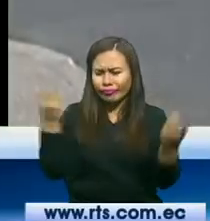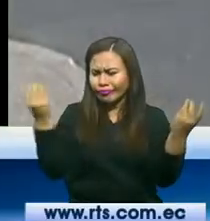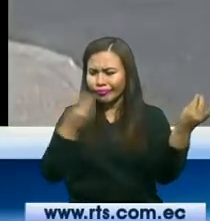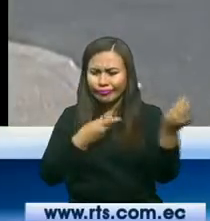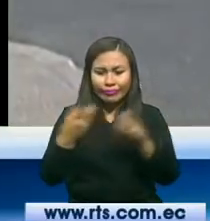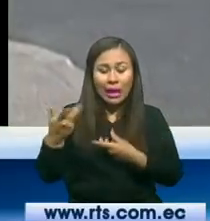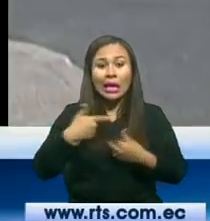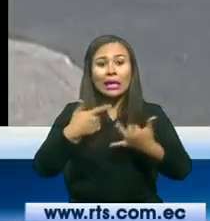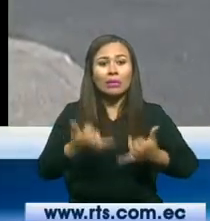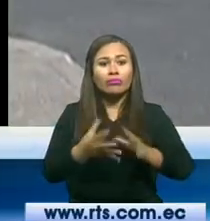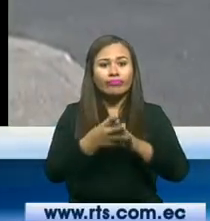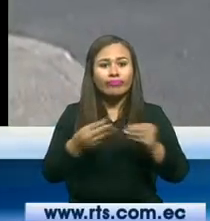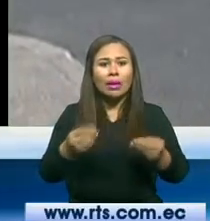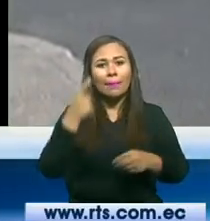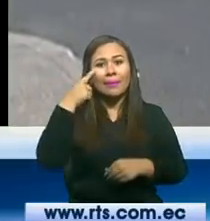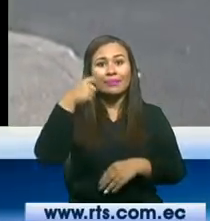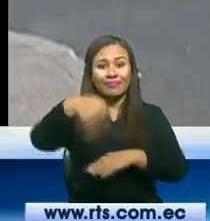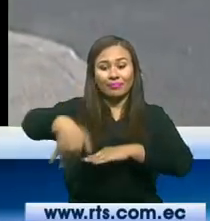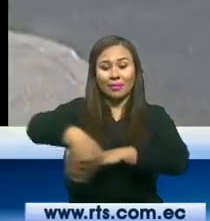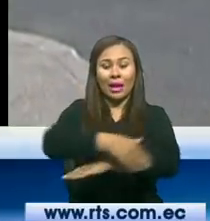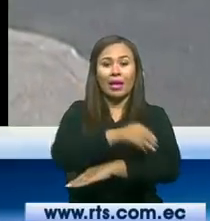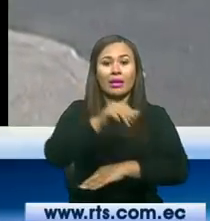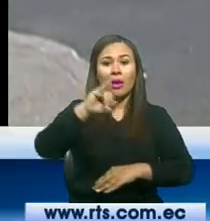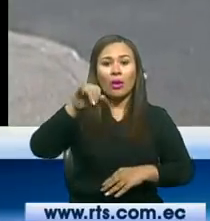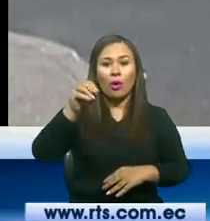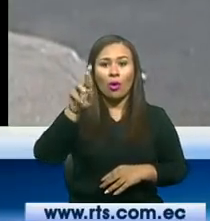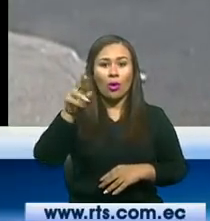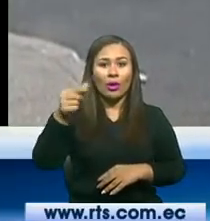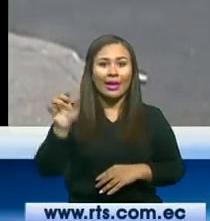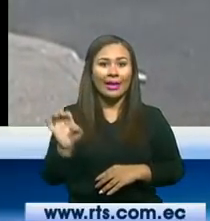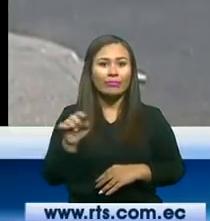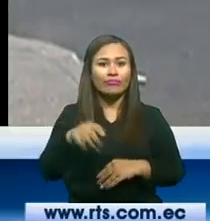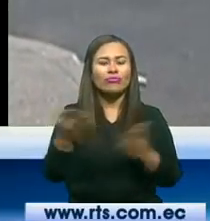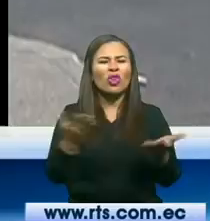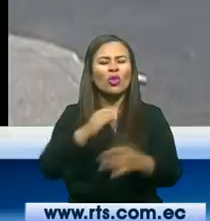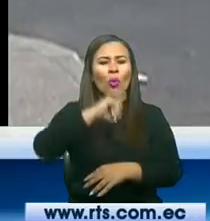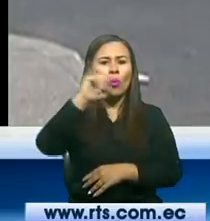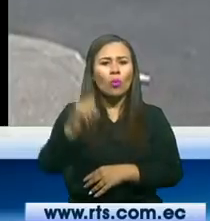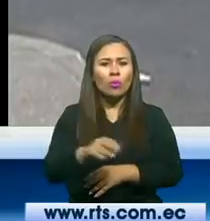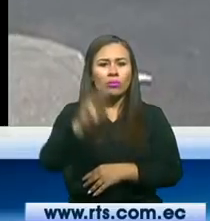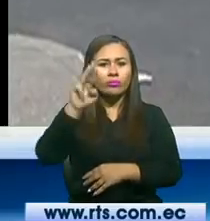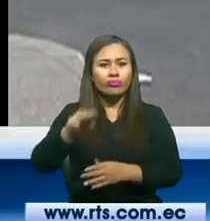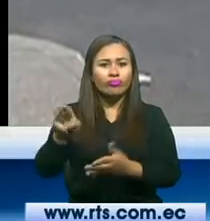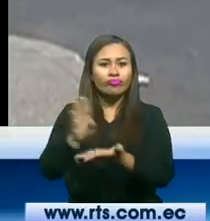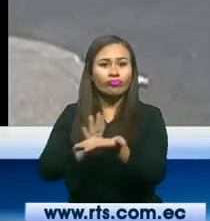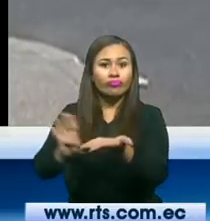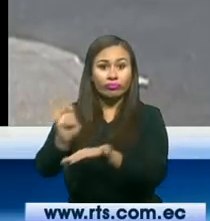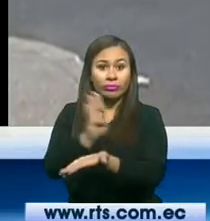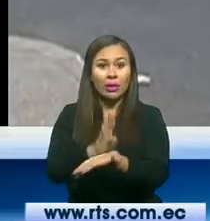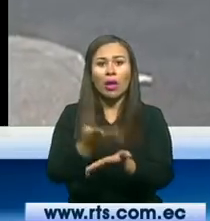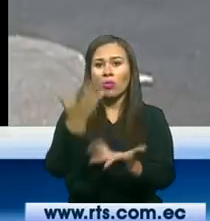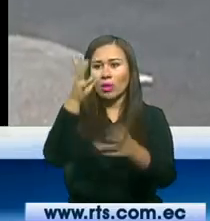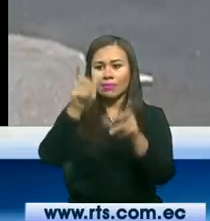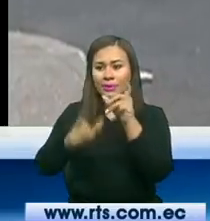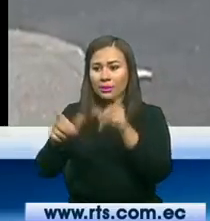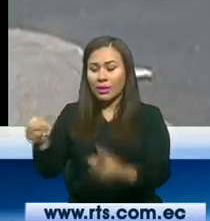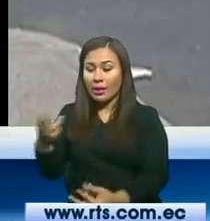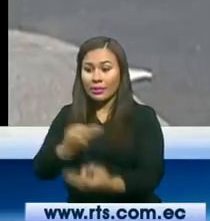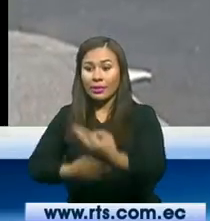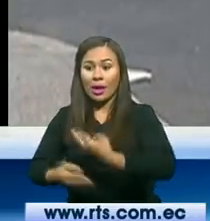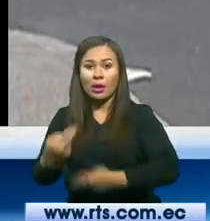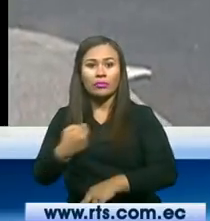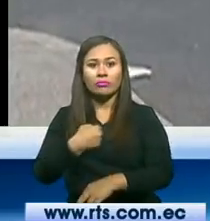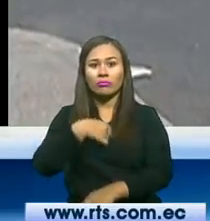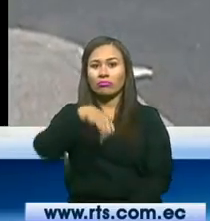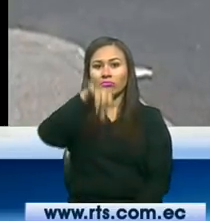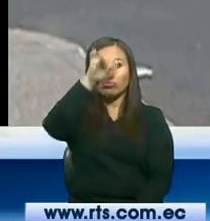avenida Jorge Wagner Gilbert, arteria principal de la cooperativa Juan Montalvo, ningún habitante y tampoco comerciante tiene conocimiento